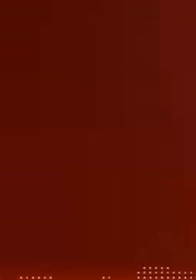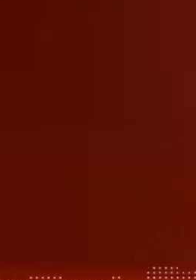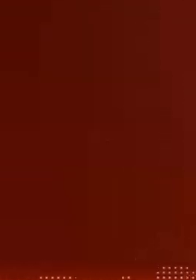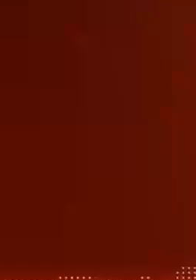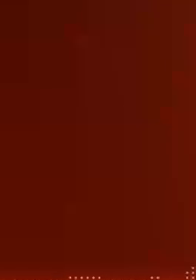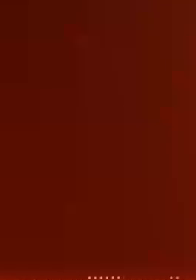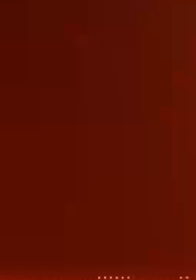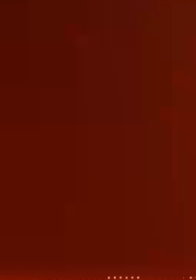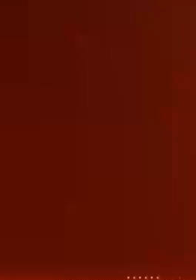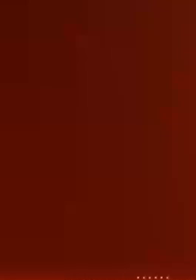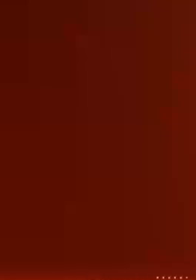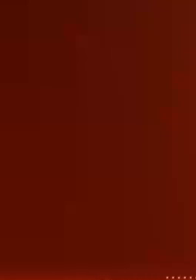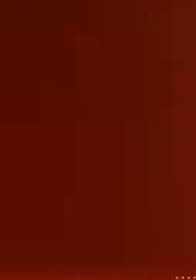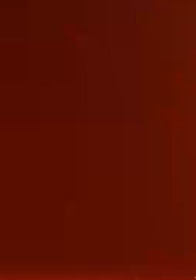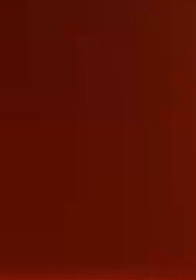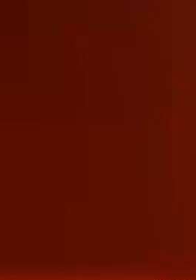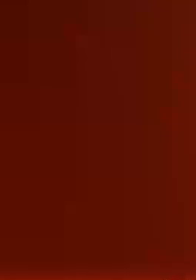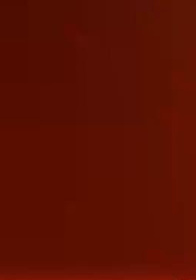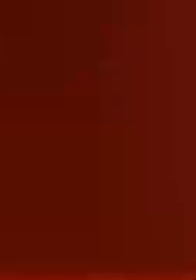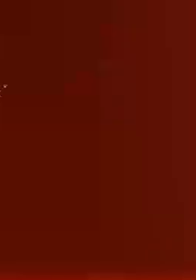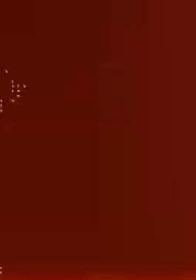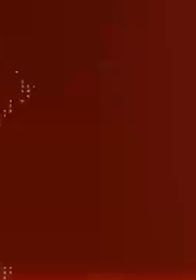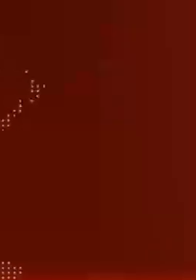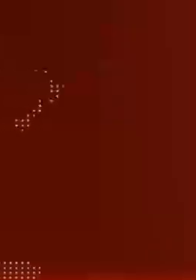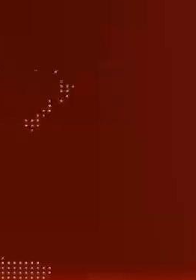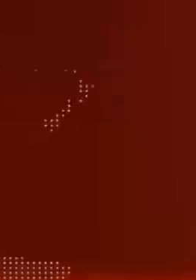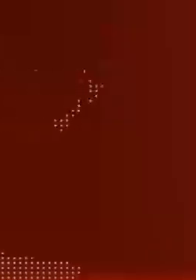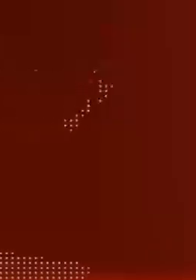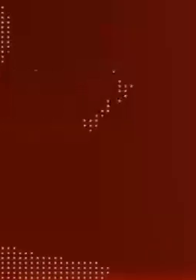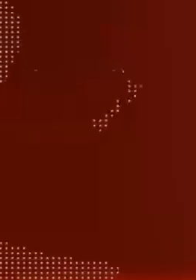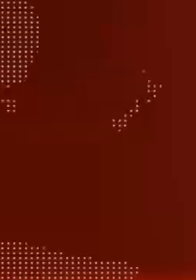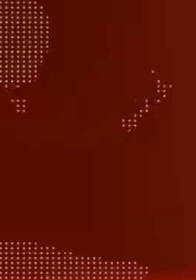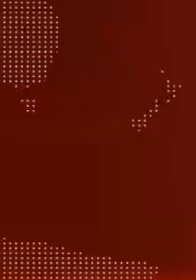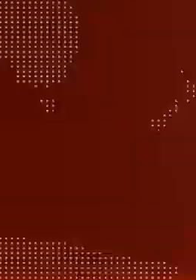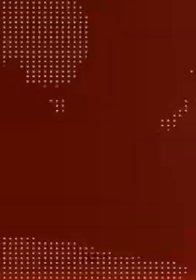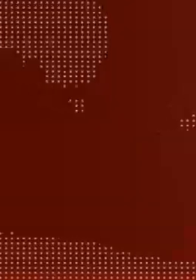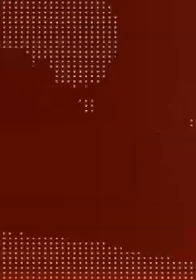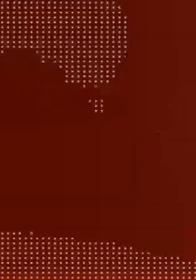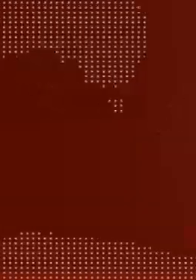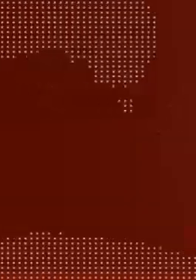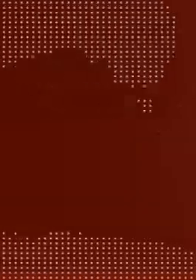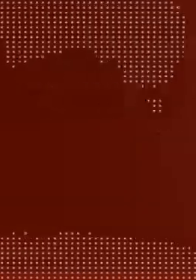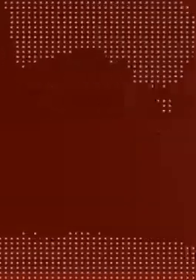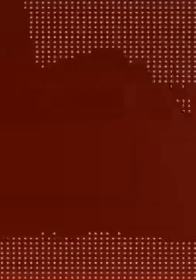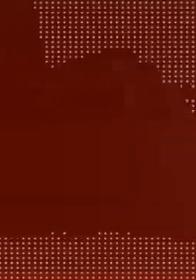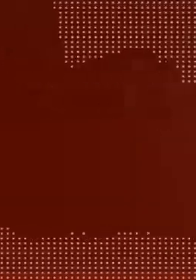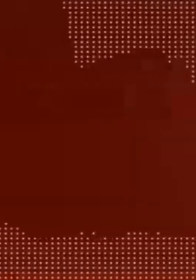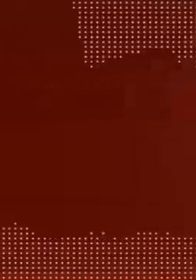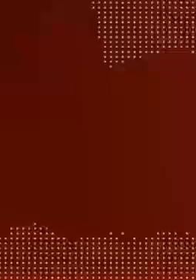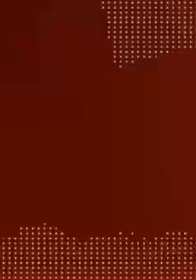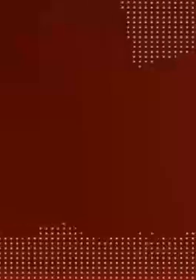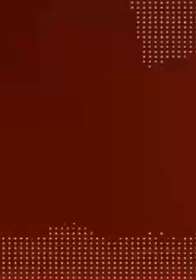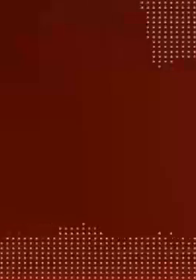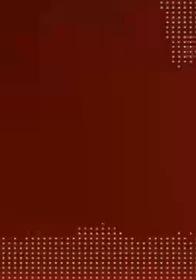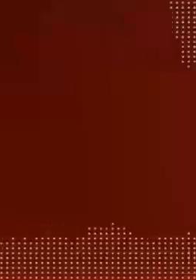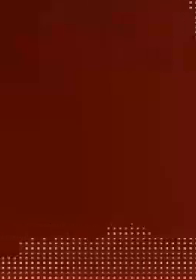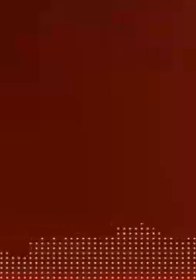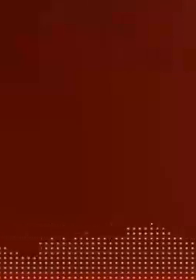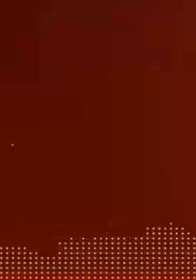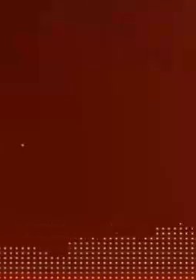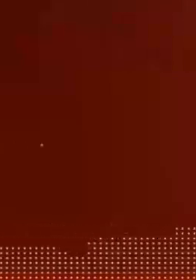traigo una información bien, bien importante, ya que el Banco del Bienestar ofrecerá